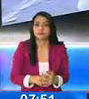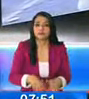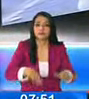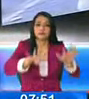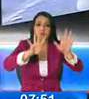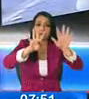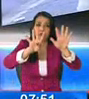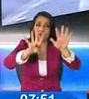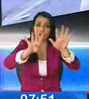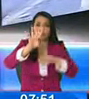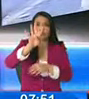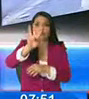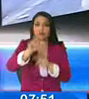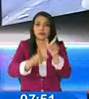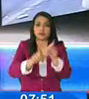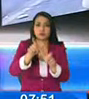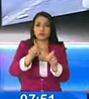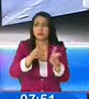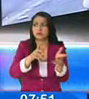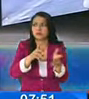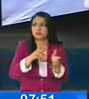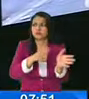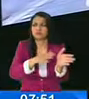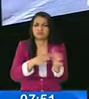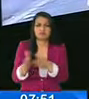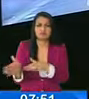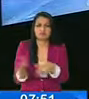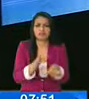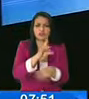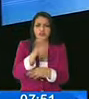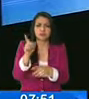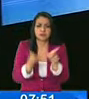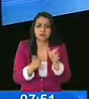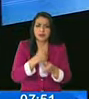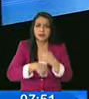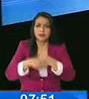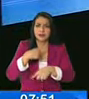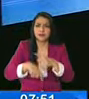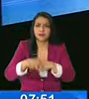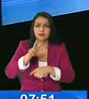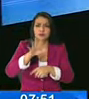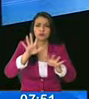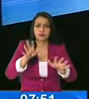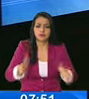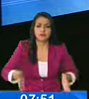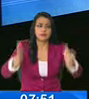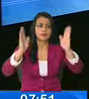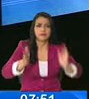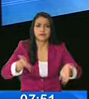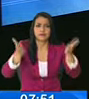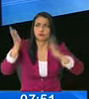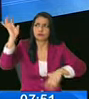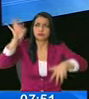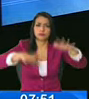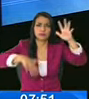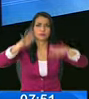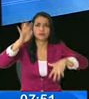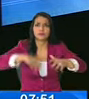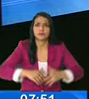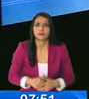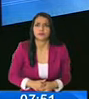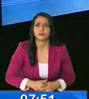94 las personas fallecidas, 800 heridos y 39 edificaciones completamente caídas. Igualmente, al menos